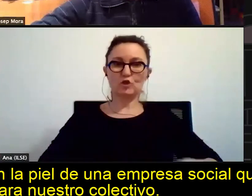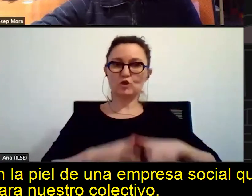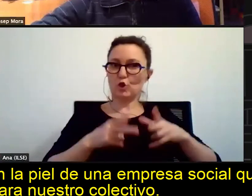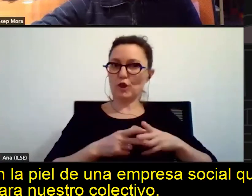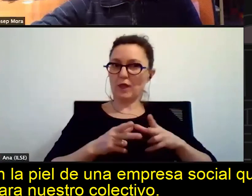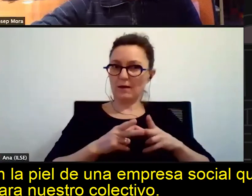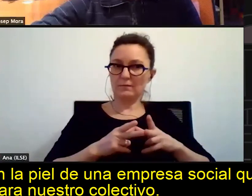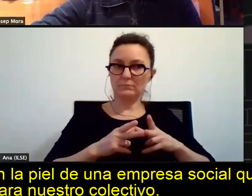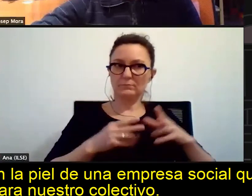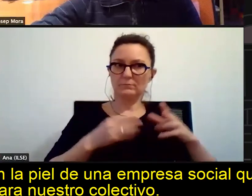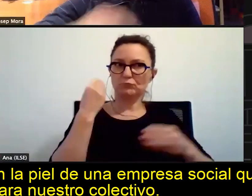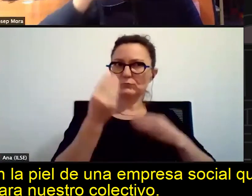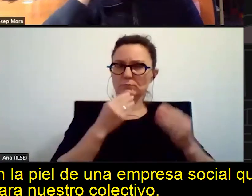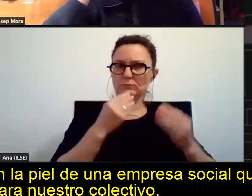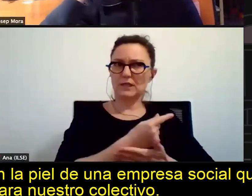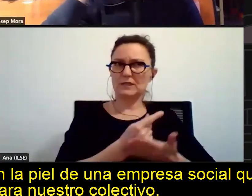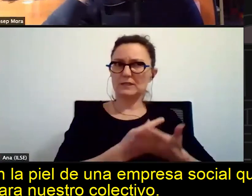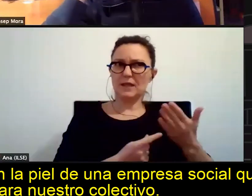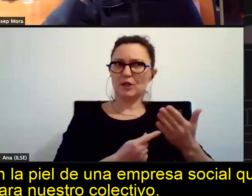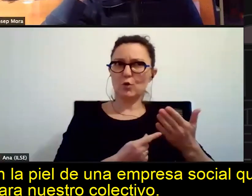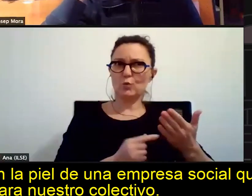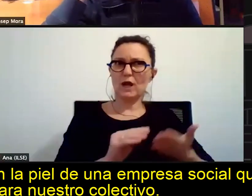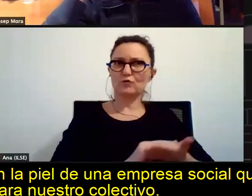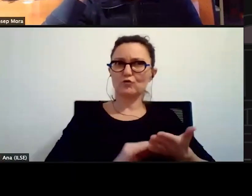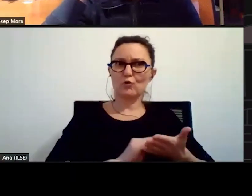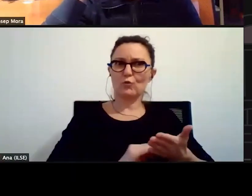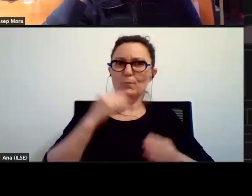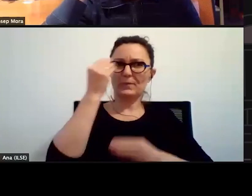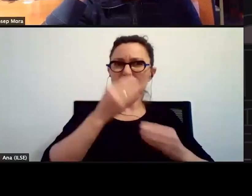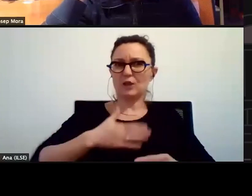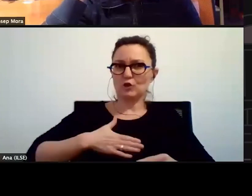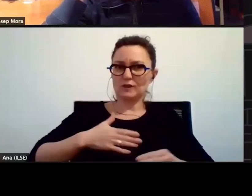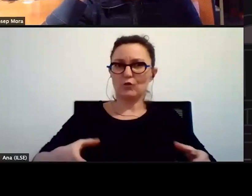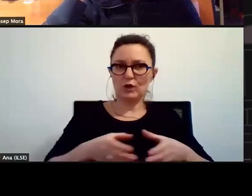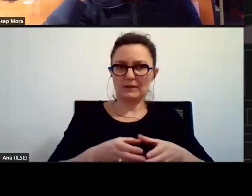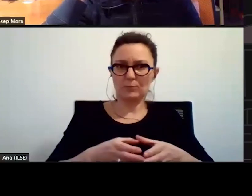para nuestro colectivo, ¿no? Es decir, ¿qué